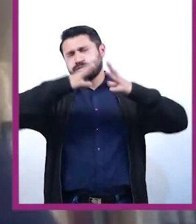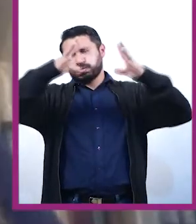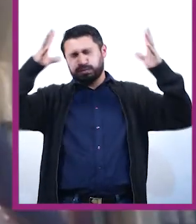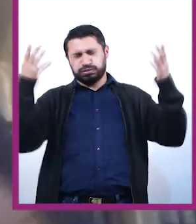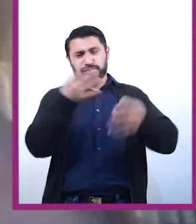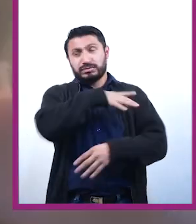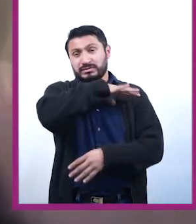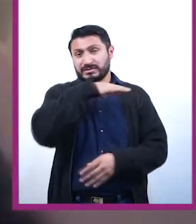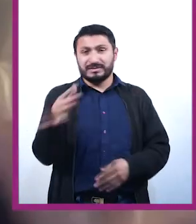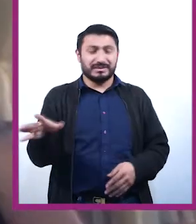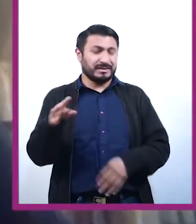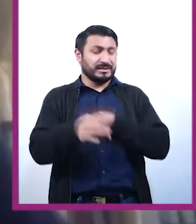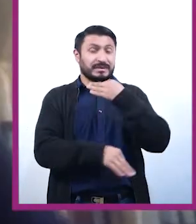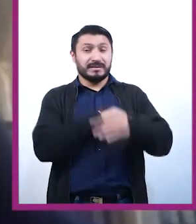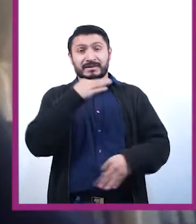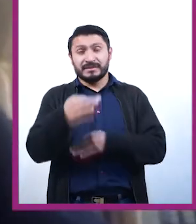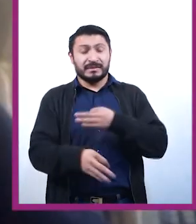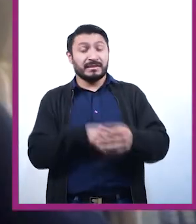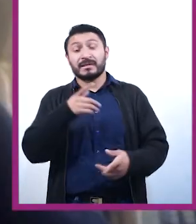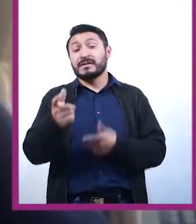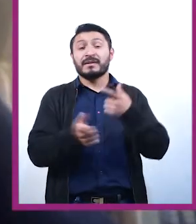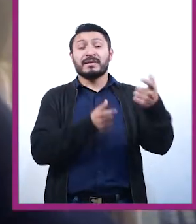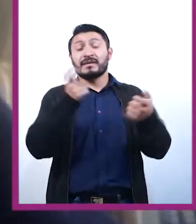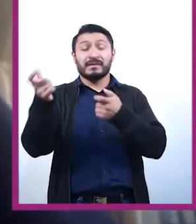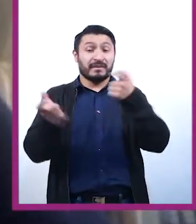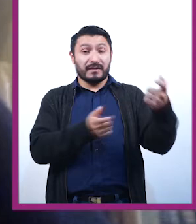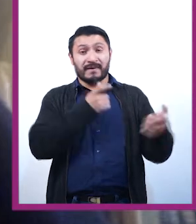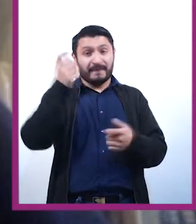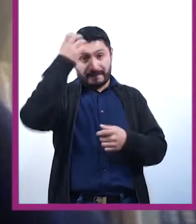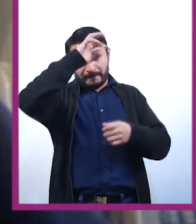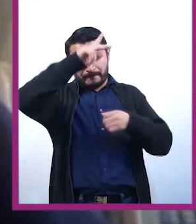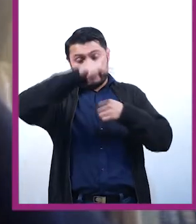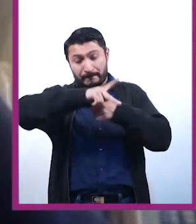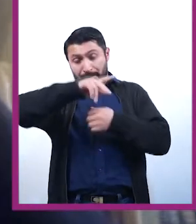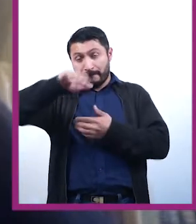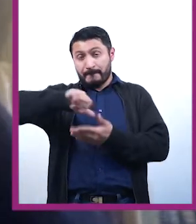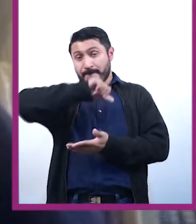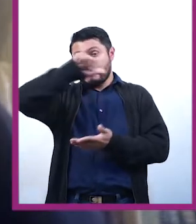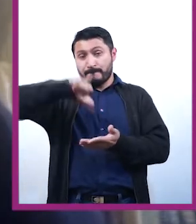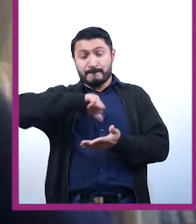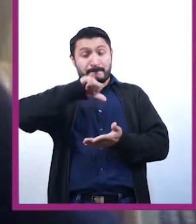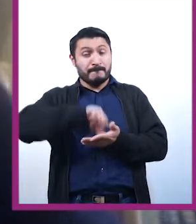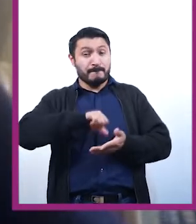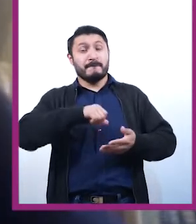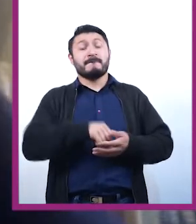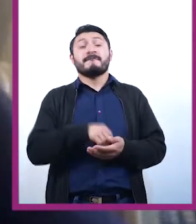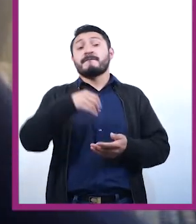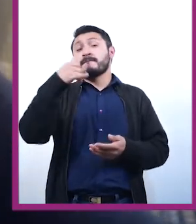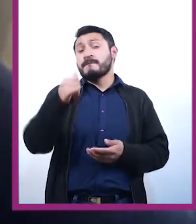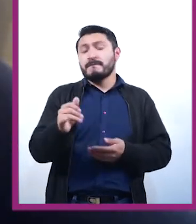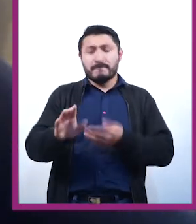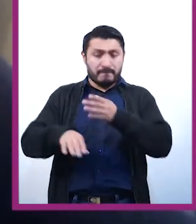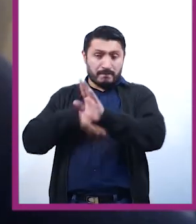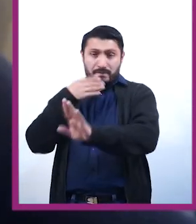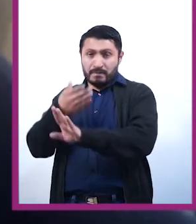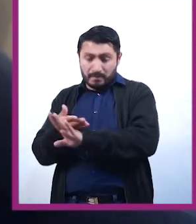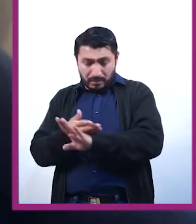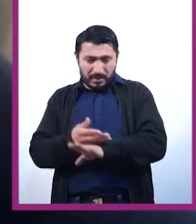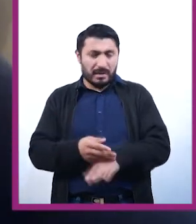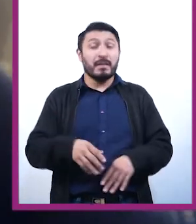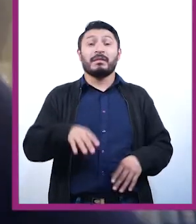a todo las economías de la Europa Central y afectó